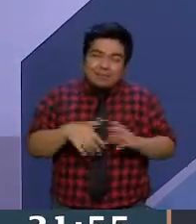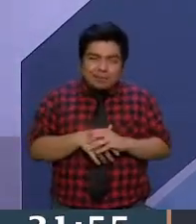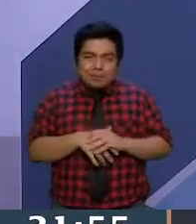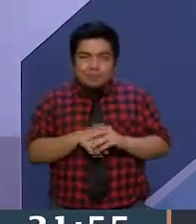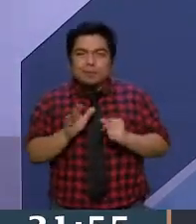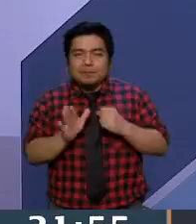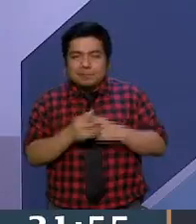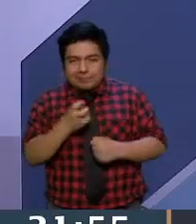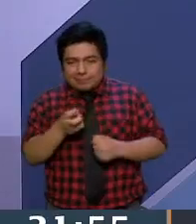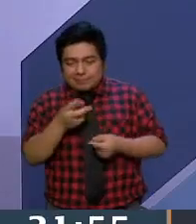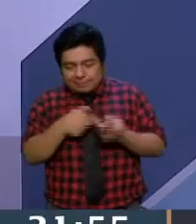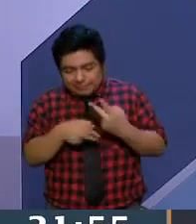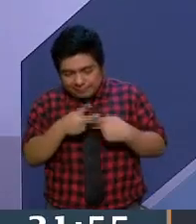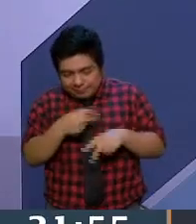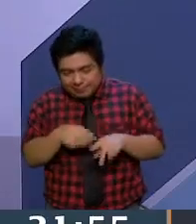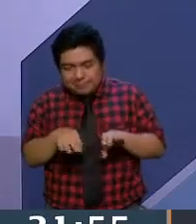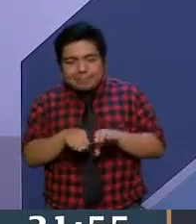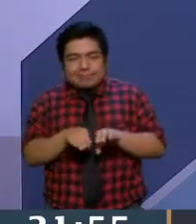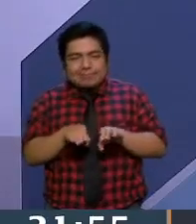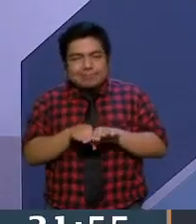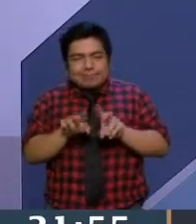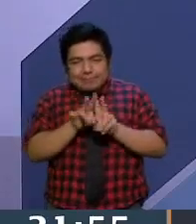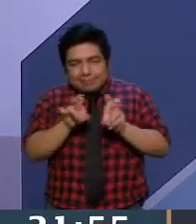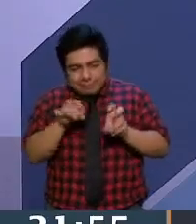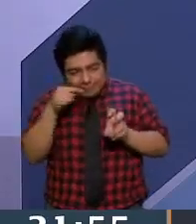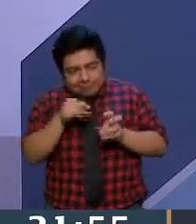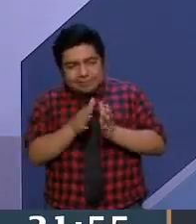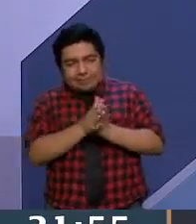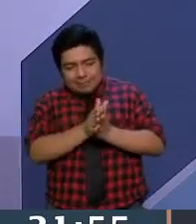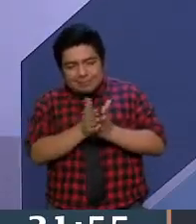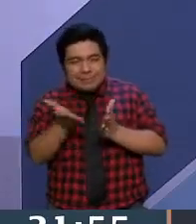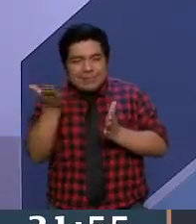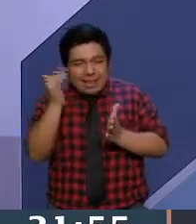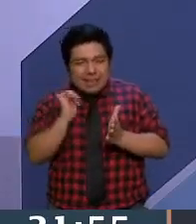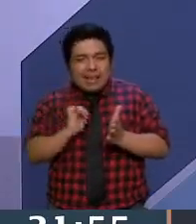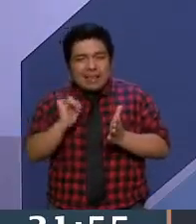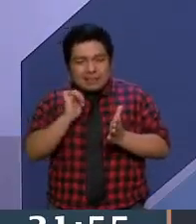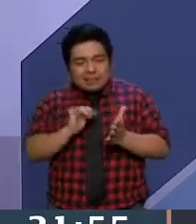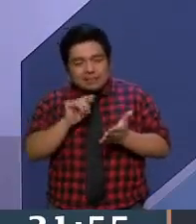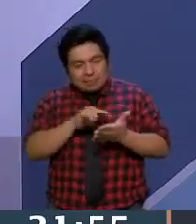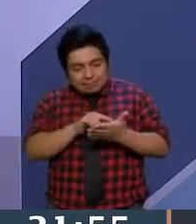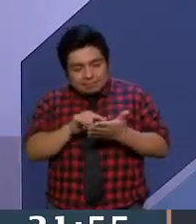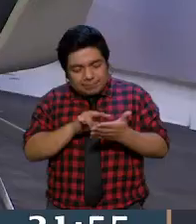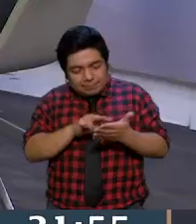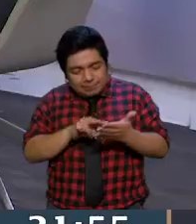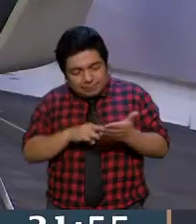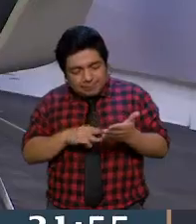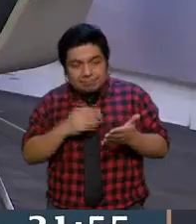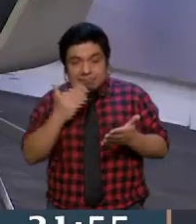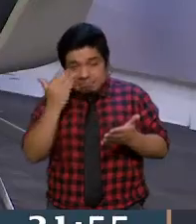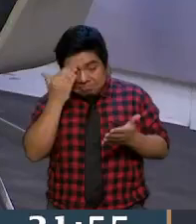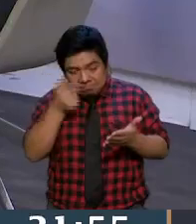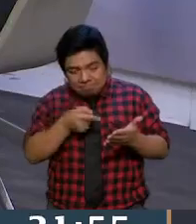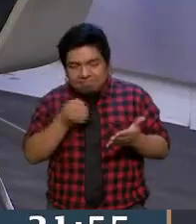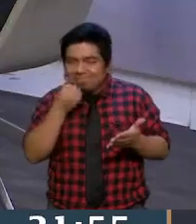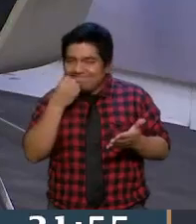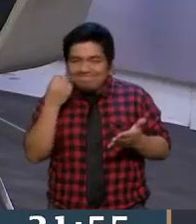el volver a estos títulos clásicos que de una u otra forma nos han marcado, yo creo que está muy padre.